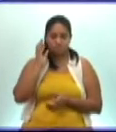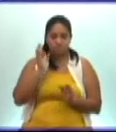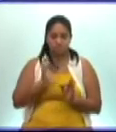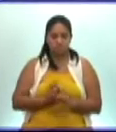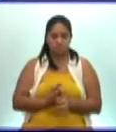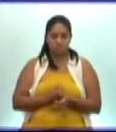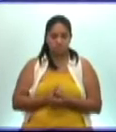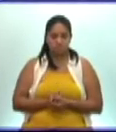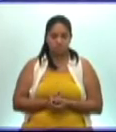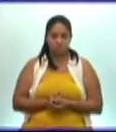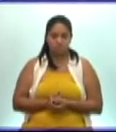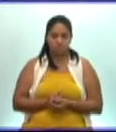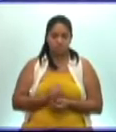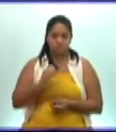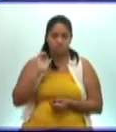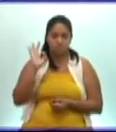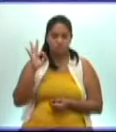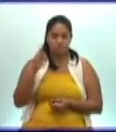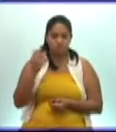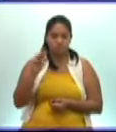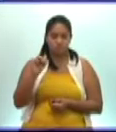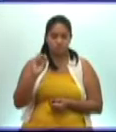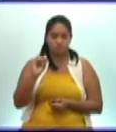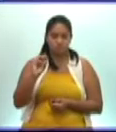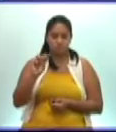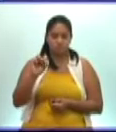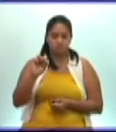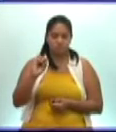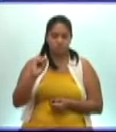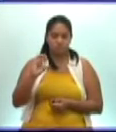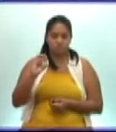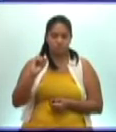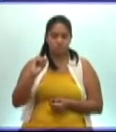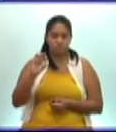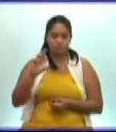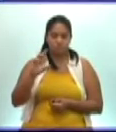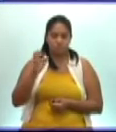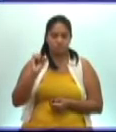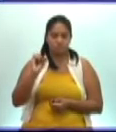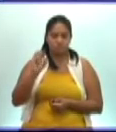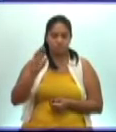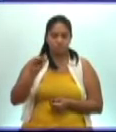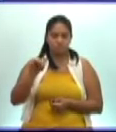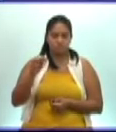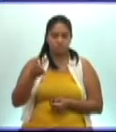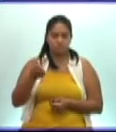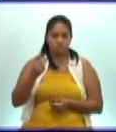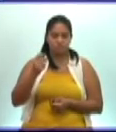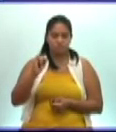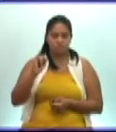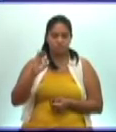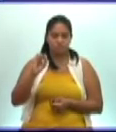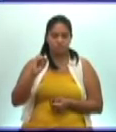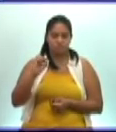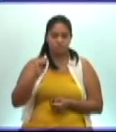luces monocromáticas. Veamos entonces lo relacionado con el experimento de Young.